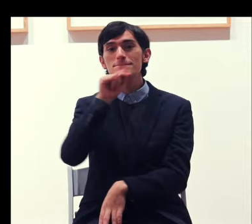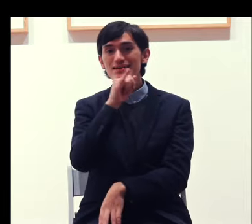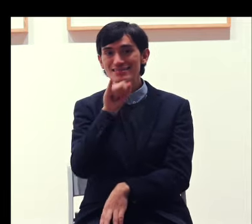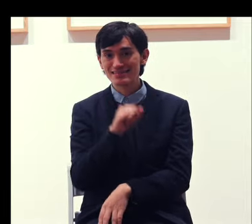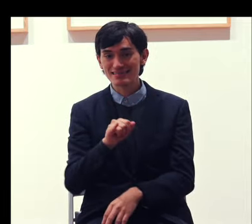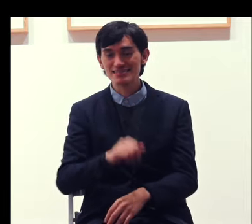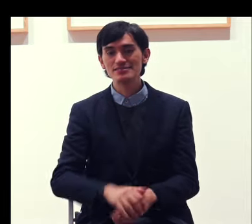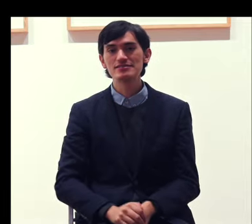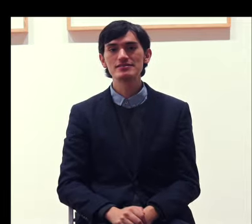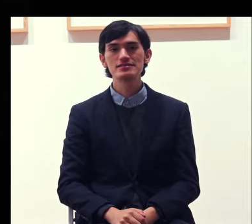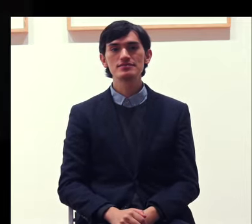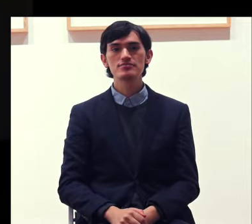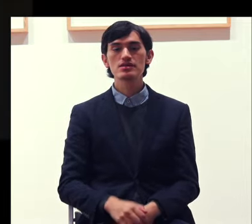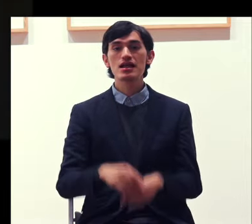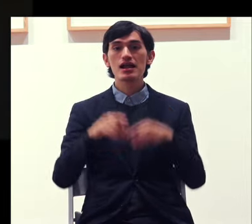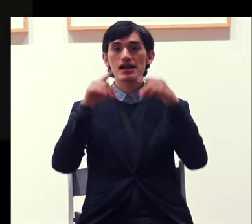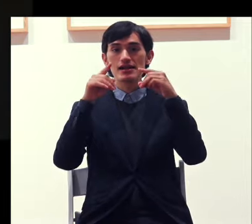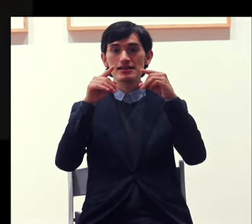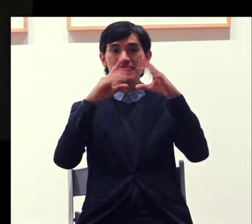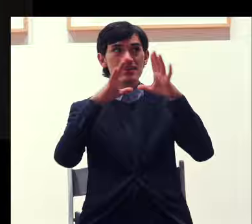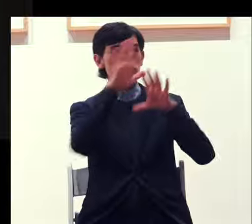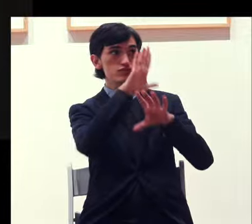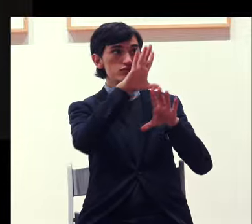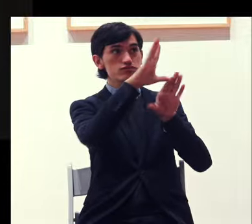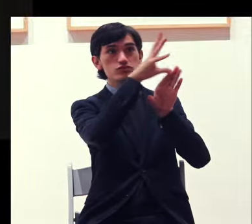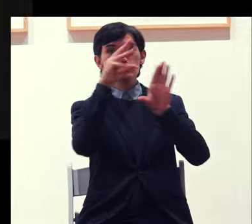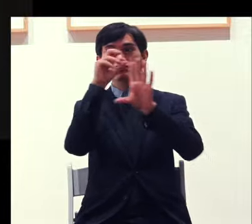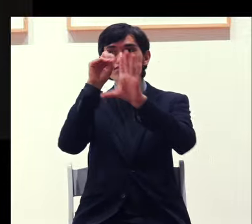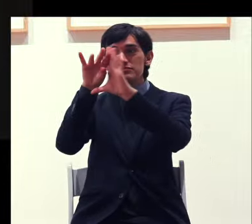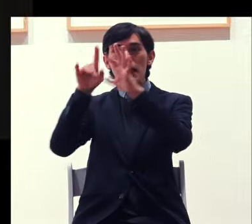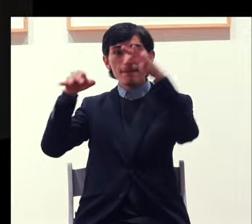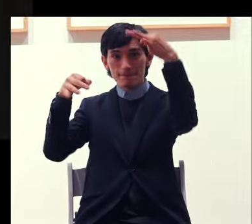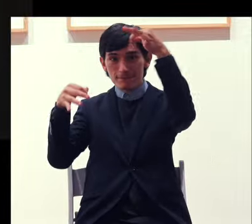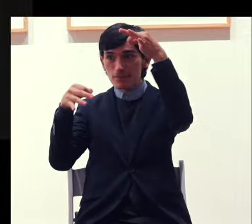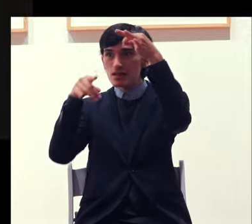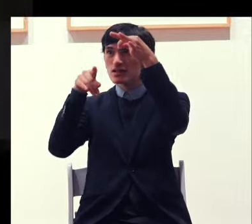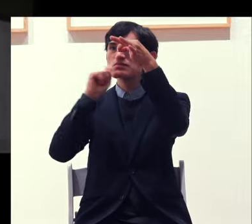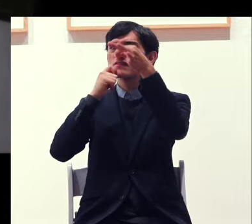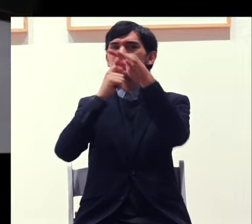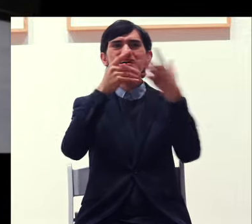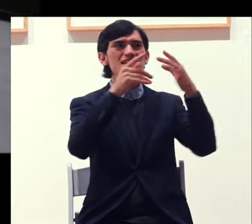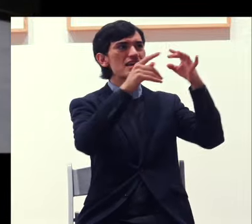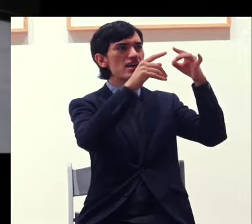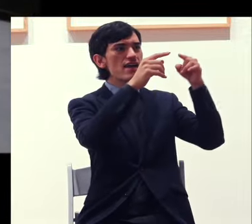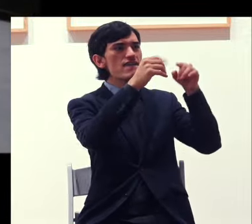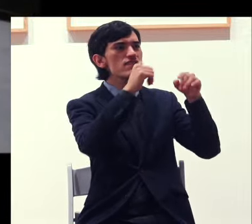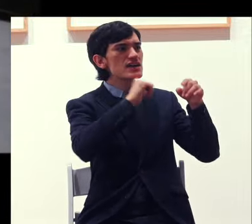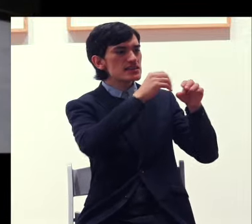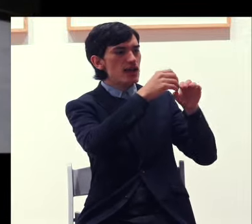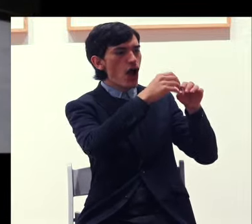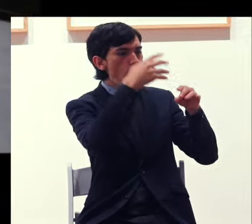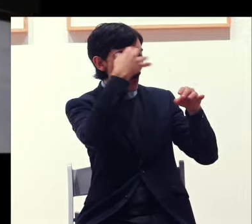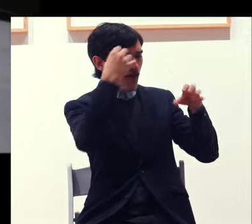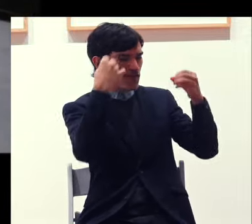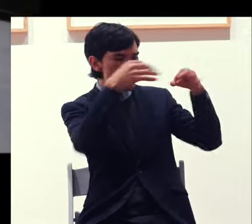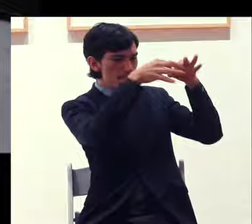papeles recortados de Matisse o de Le Corbusier, las figuras de los grabados de Vilches parecen ser restos de